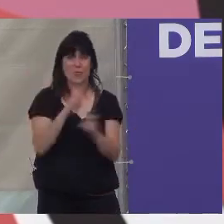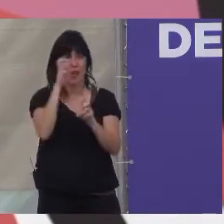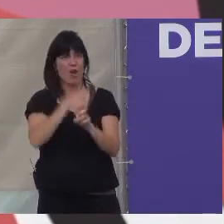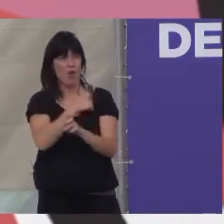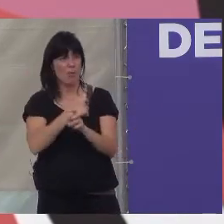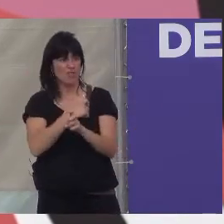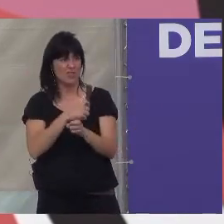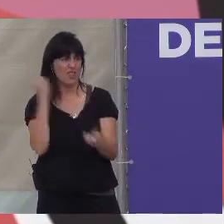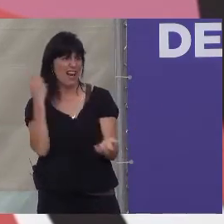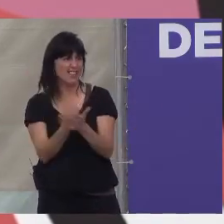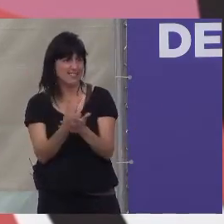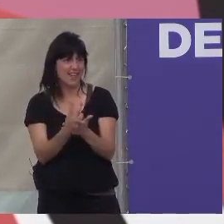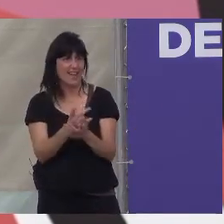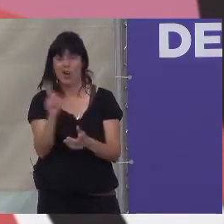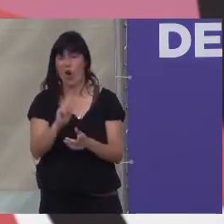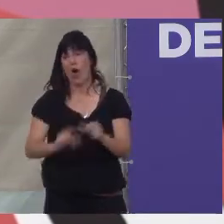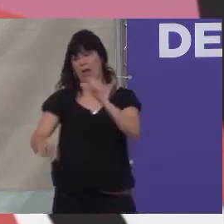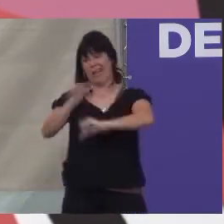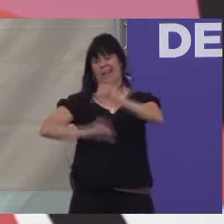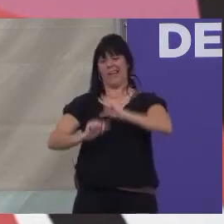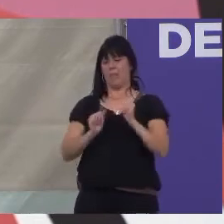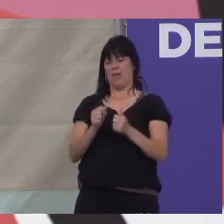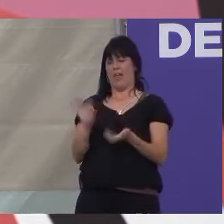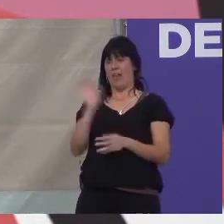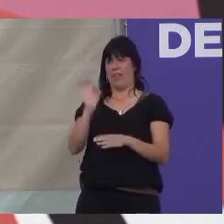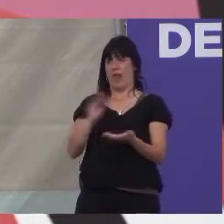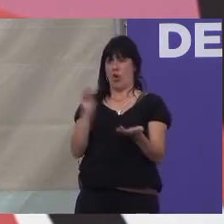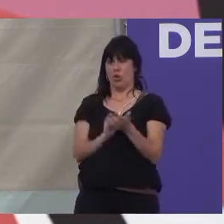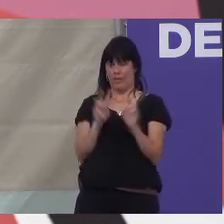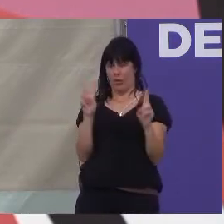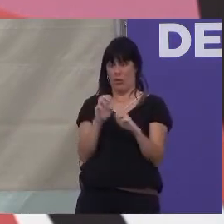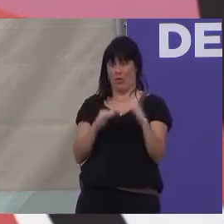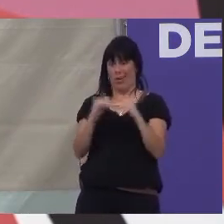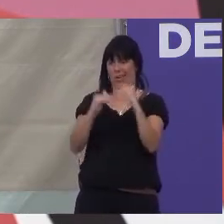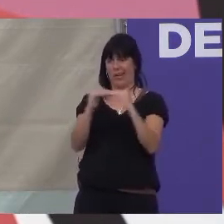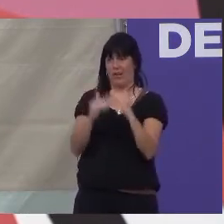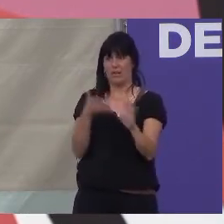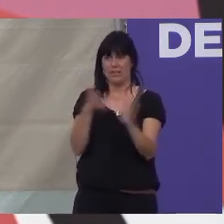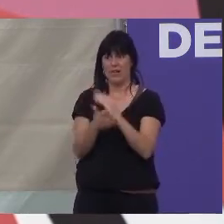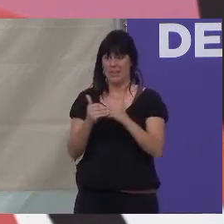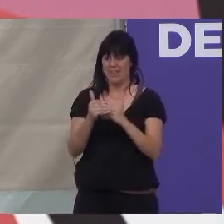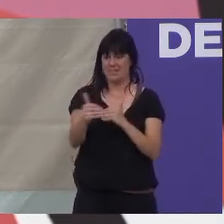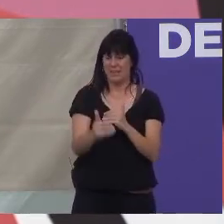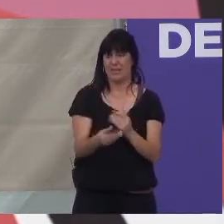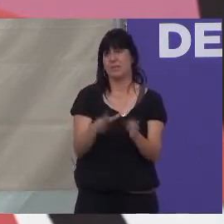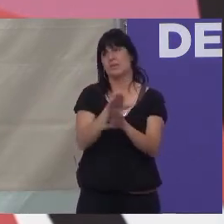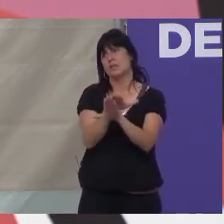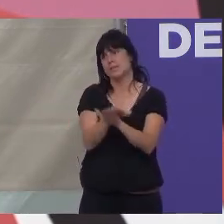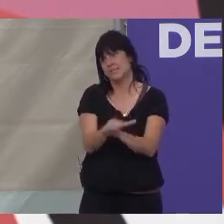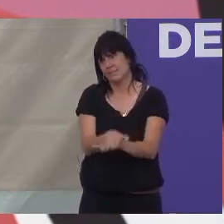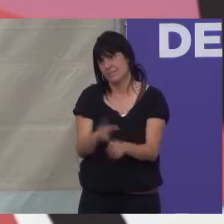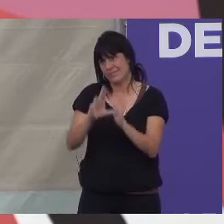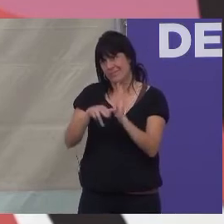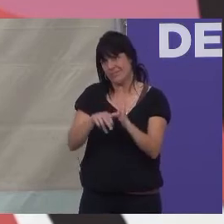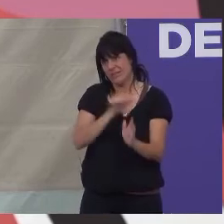tuviera que volver a empezar de cero, que se volvieran a retrasar todos esos expedientes y estuviéramos otro medio año, otro año, esperando a que se resuelvan